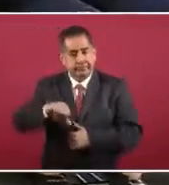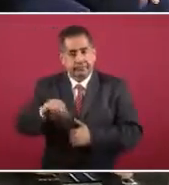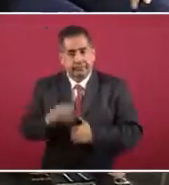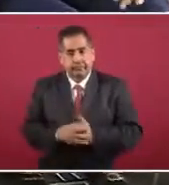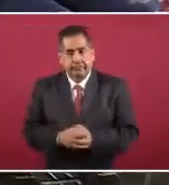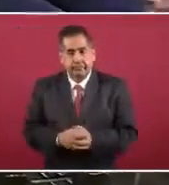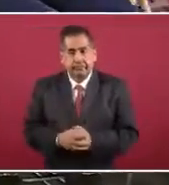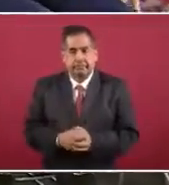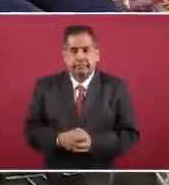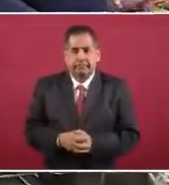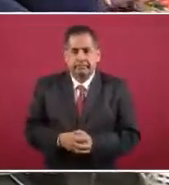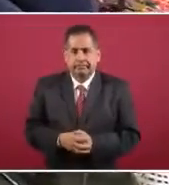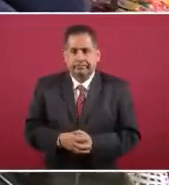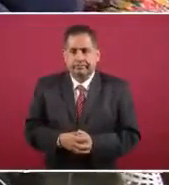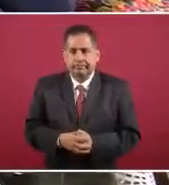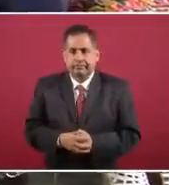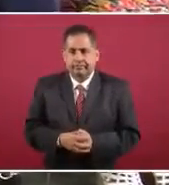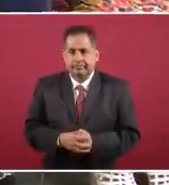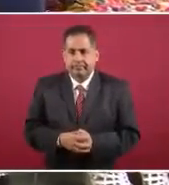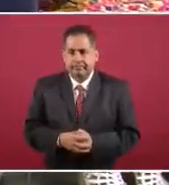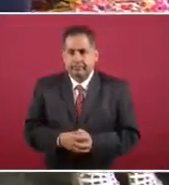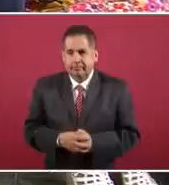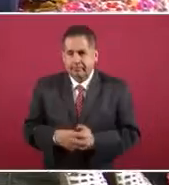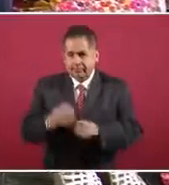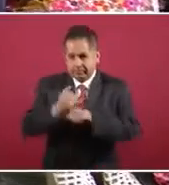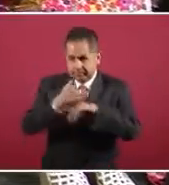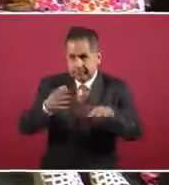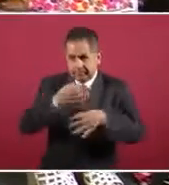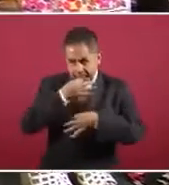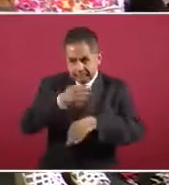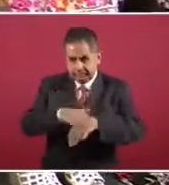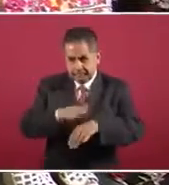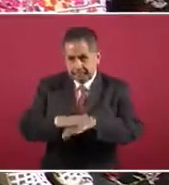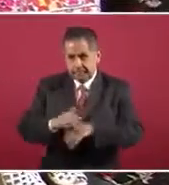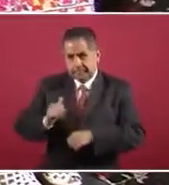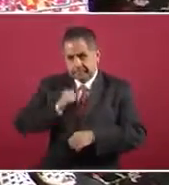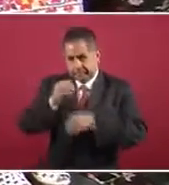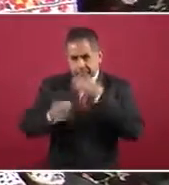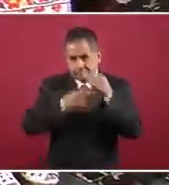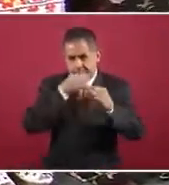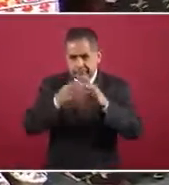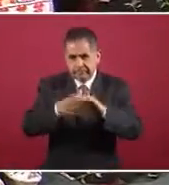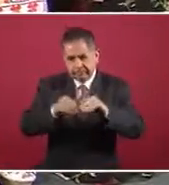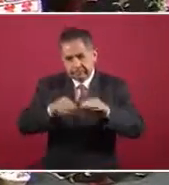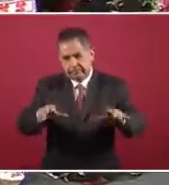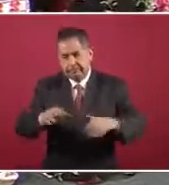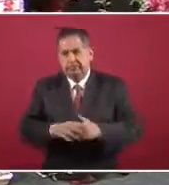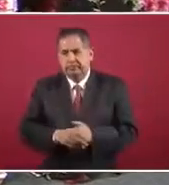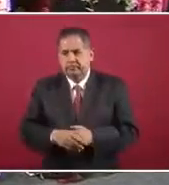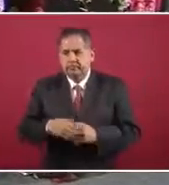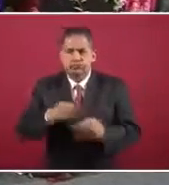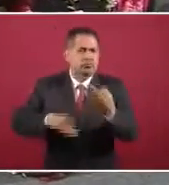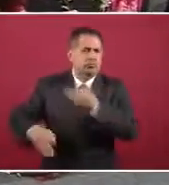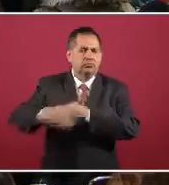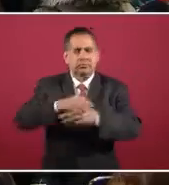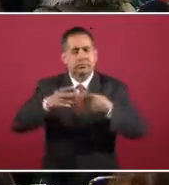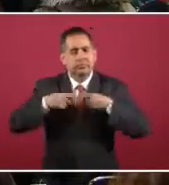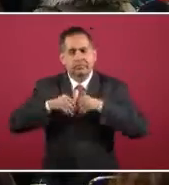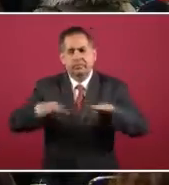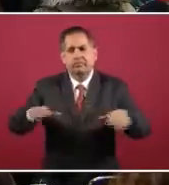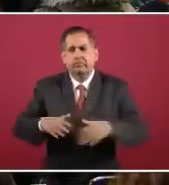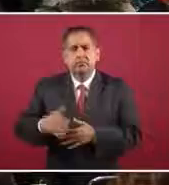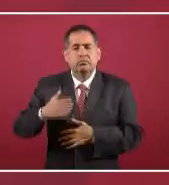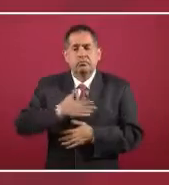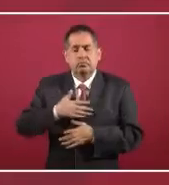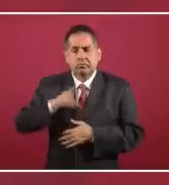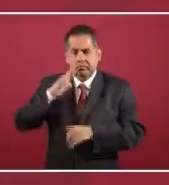les informo, y aprovecho para decirlo, a todos los ciudadanos. Nos